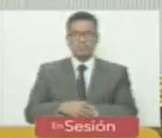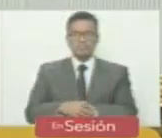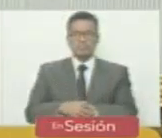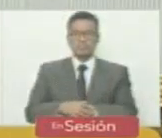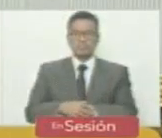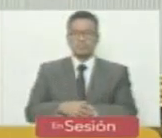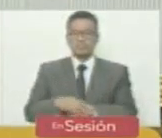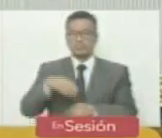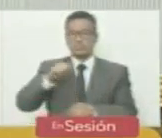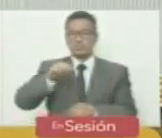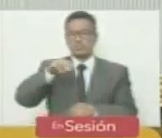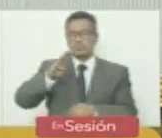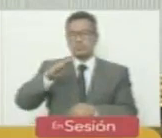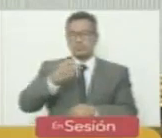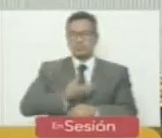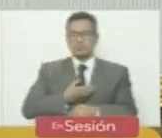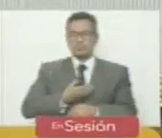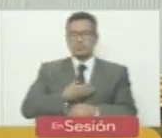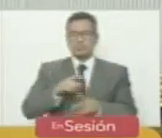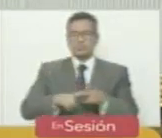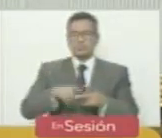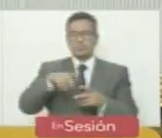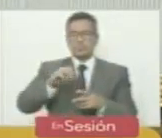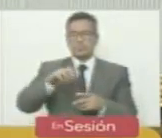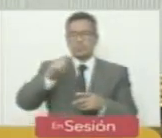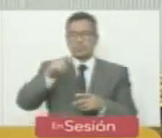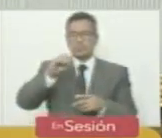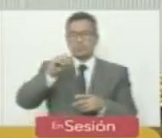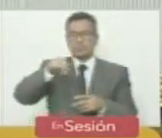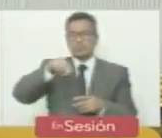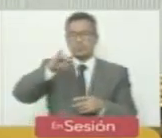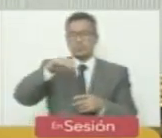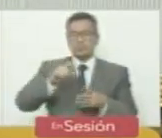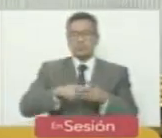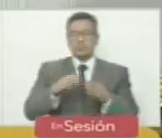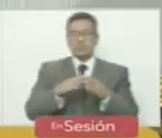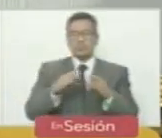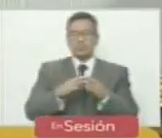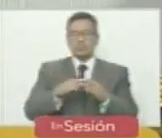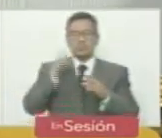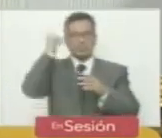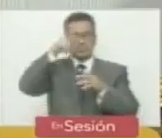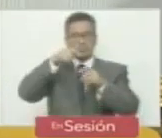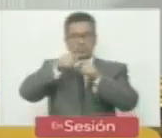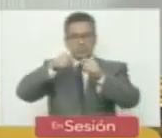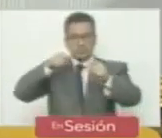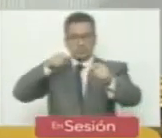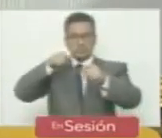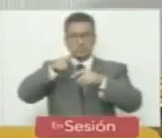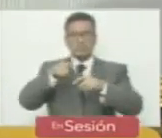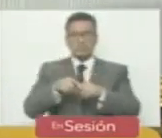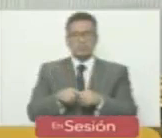Amado Heredia, alcalde del municipio Antonio Díaz, del estado del Tamacuro.